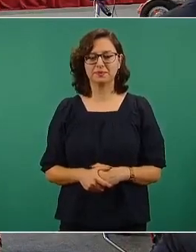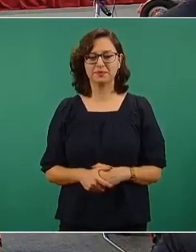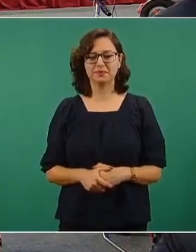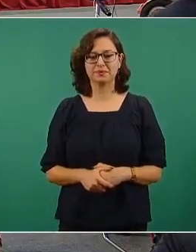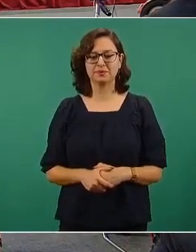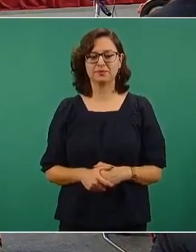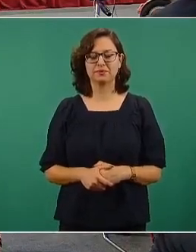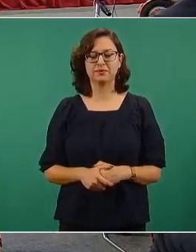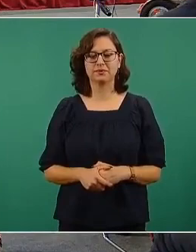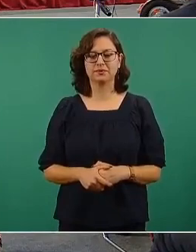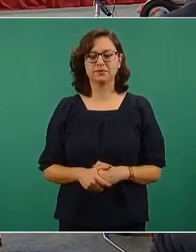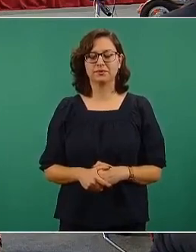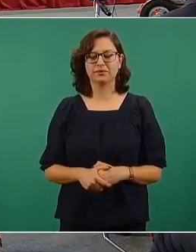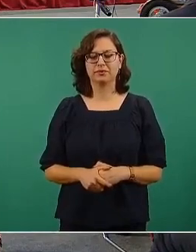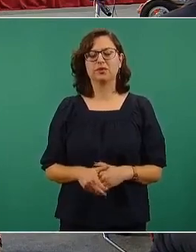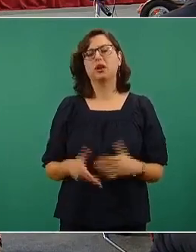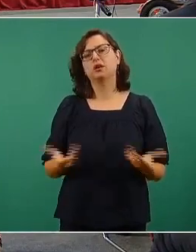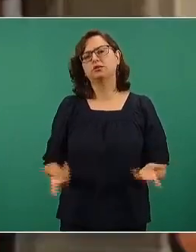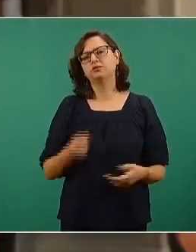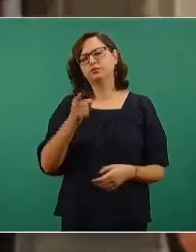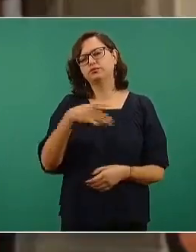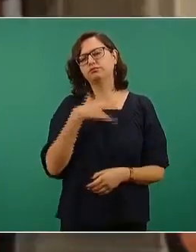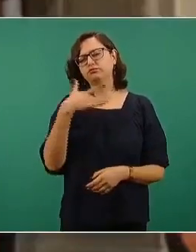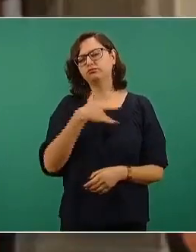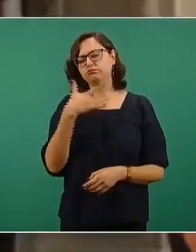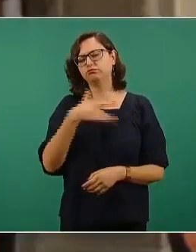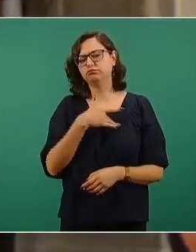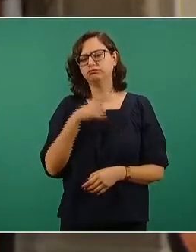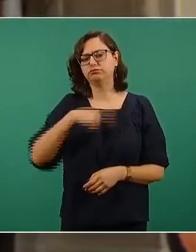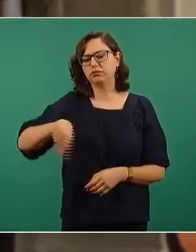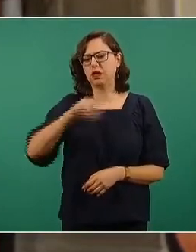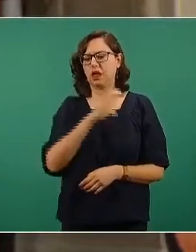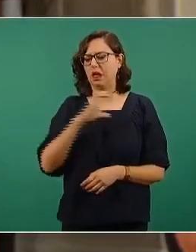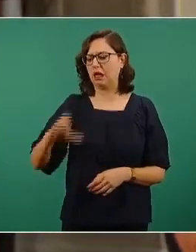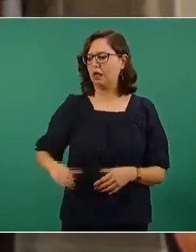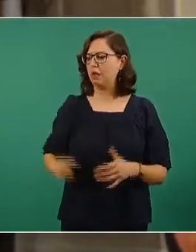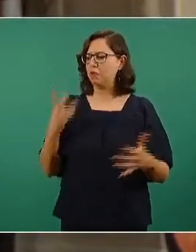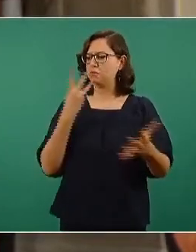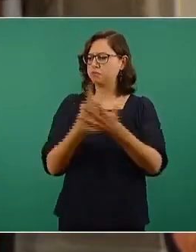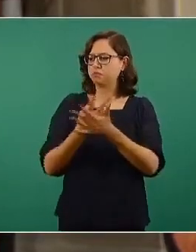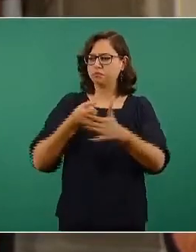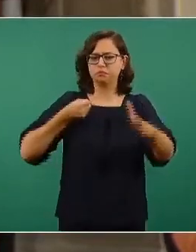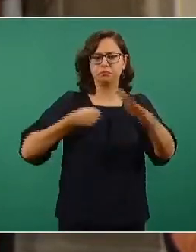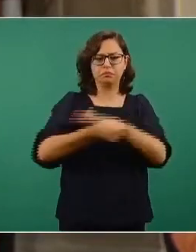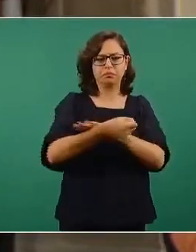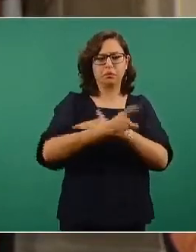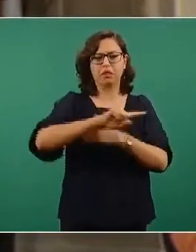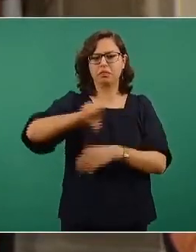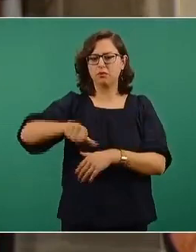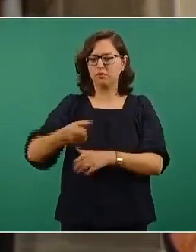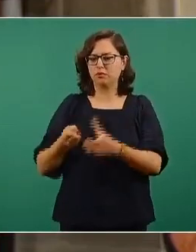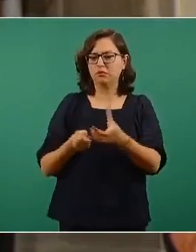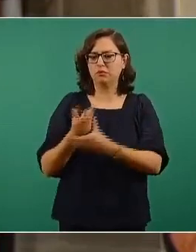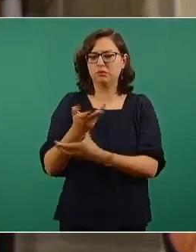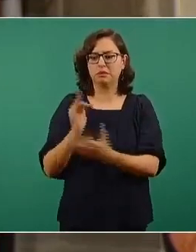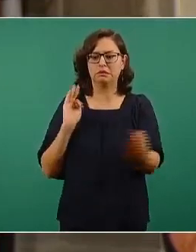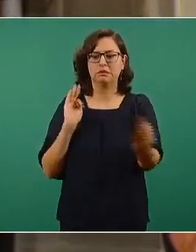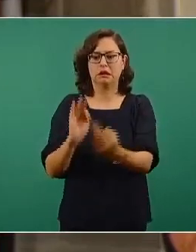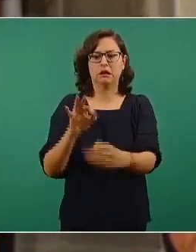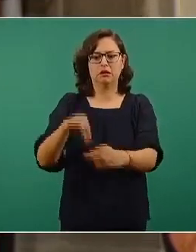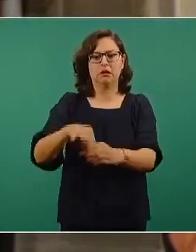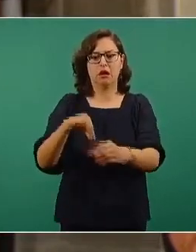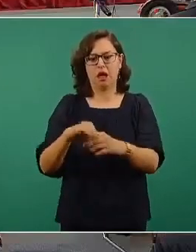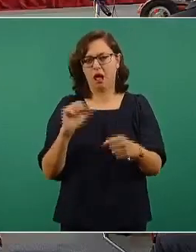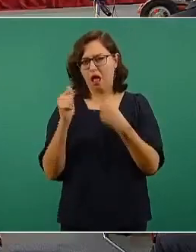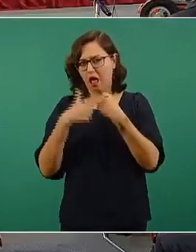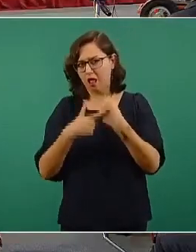términos generales, ¿considera que este tipo de situaciones de detenciones de candidato y luego liberaciones en pleno proceso electoral puede influir de alguna